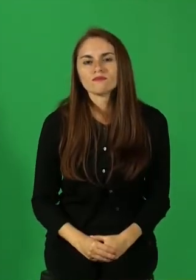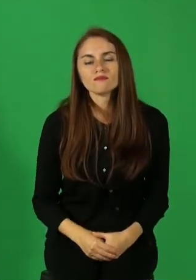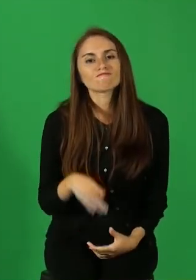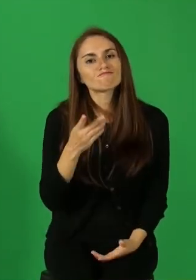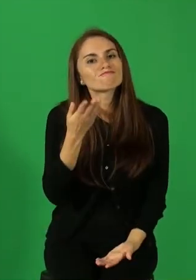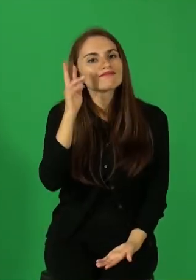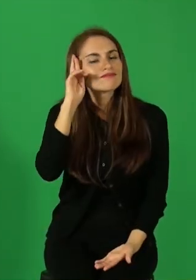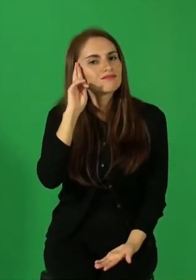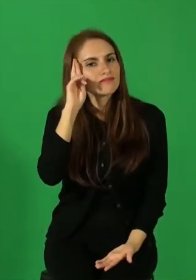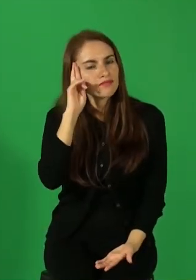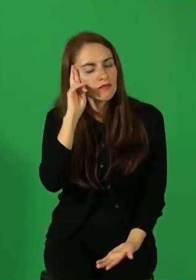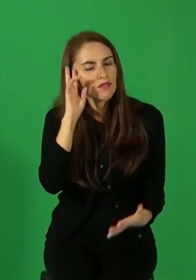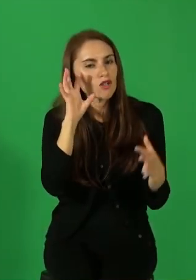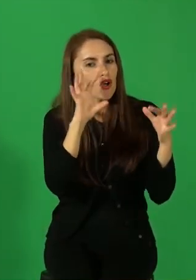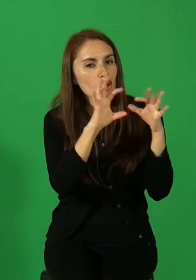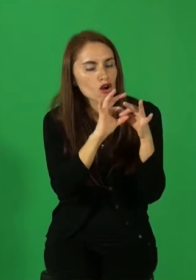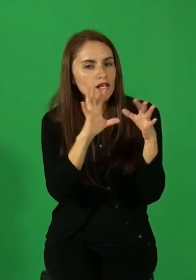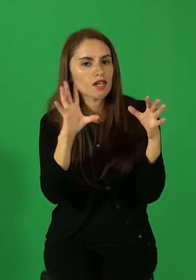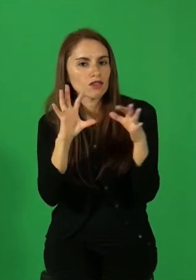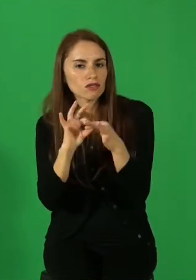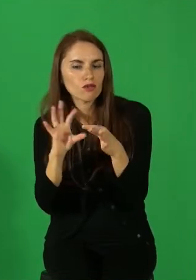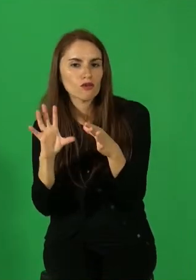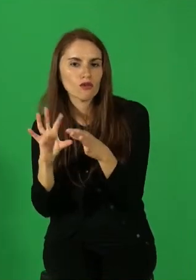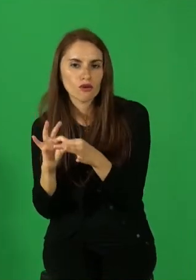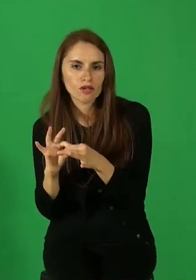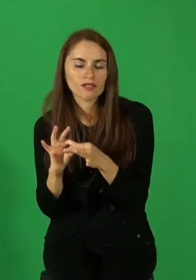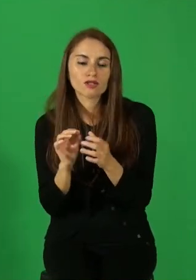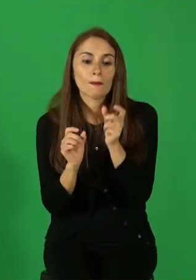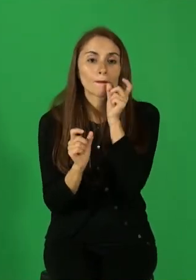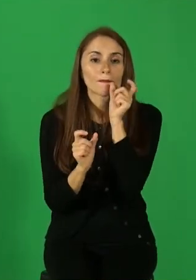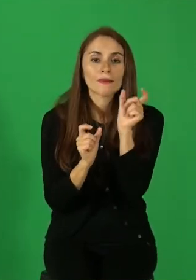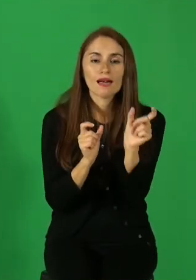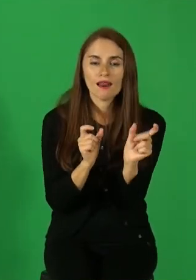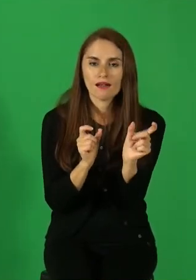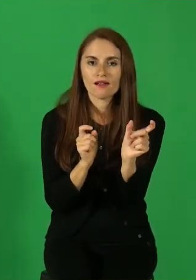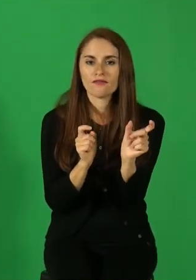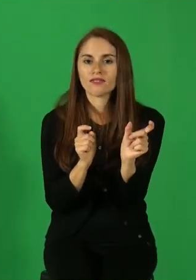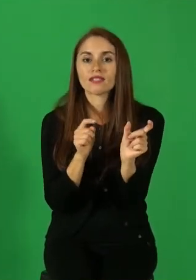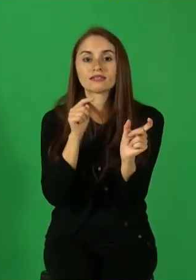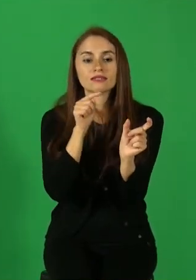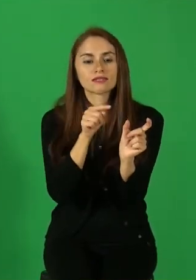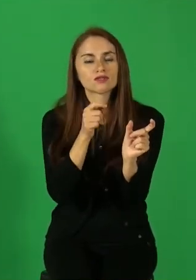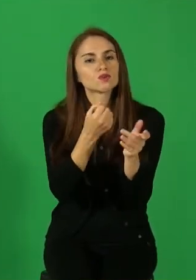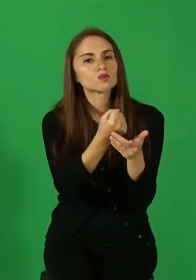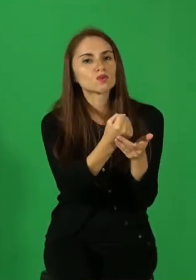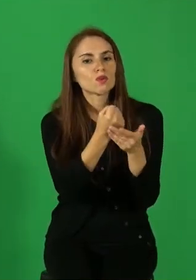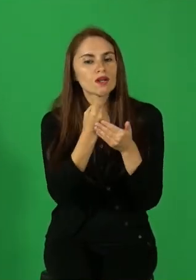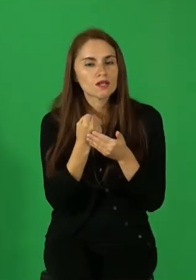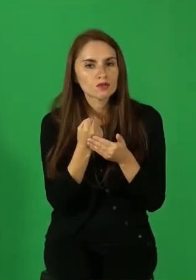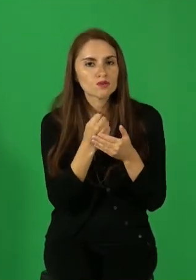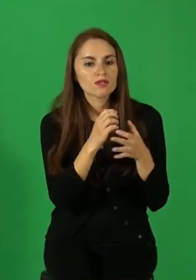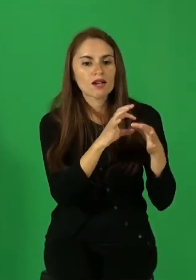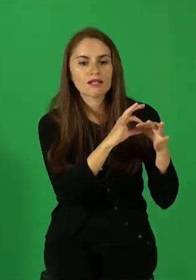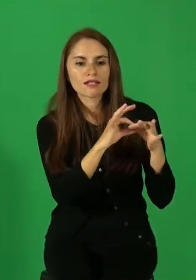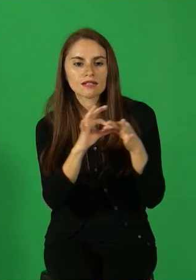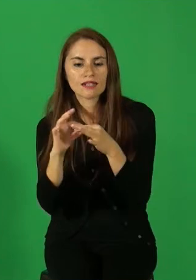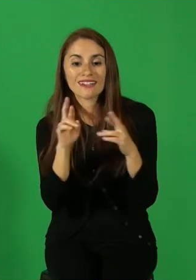Recuerden, los conectores dijimos que eran palabras que nos señalan